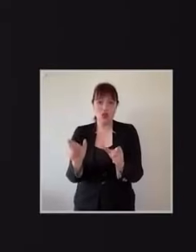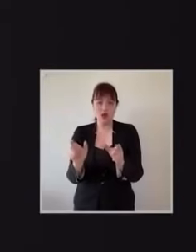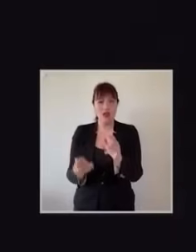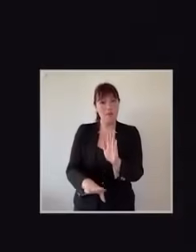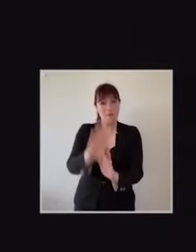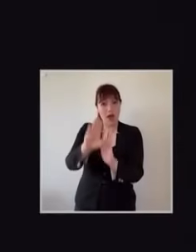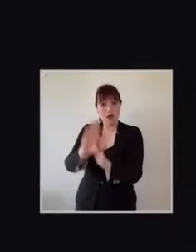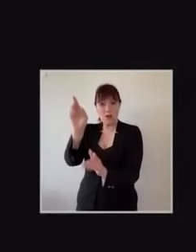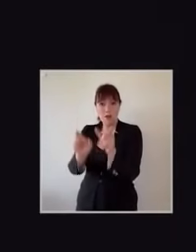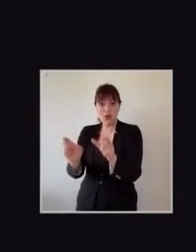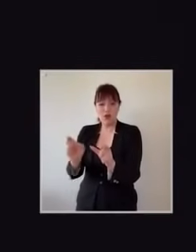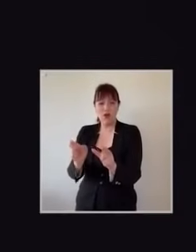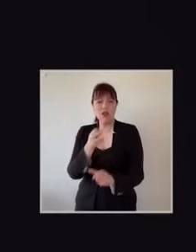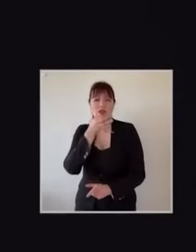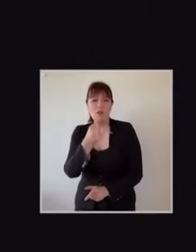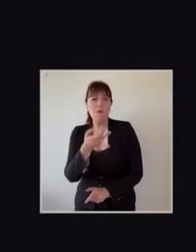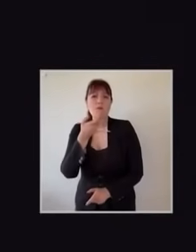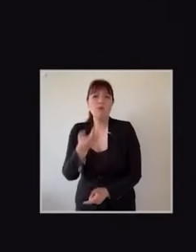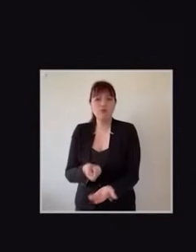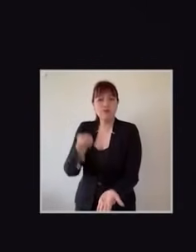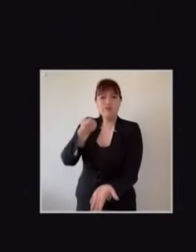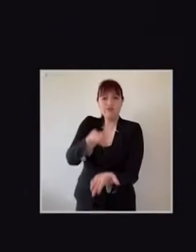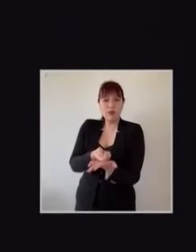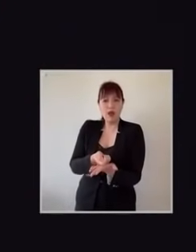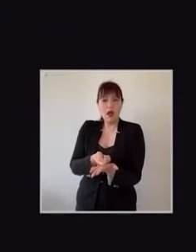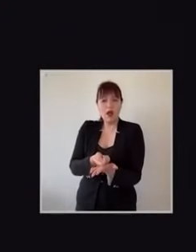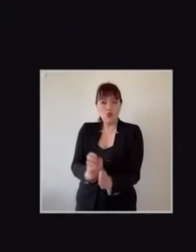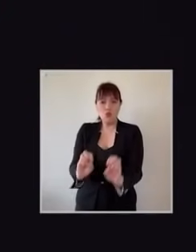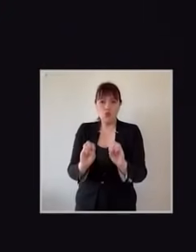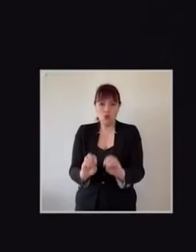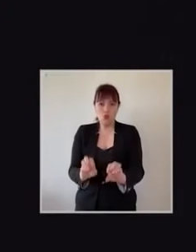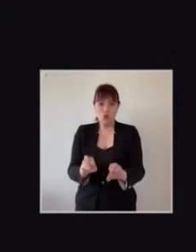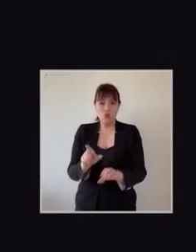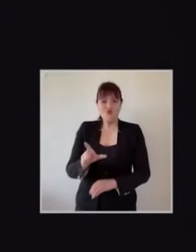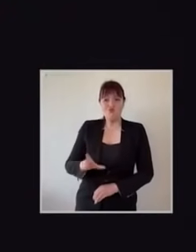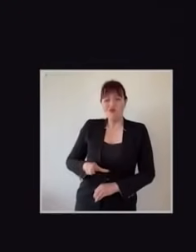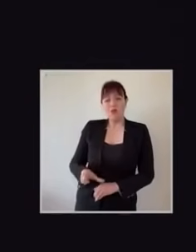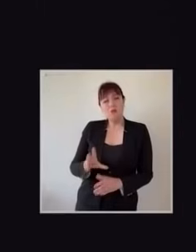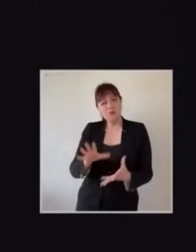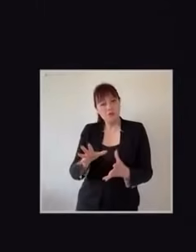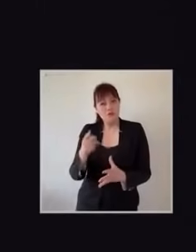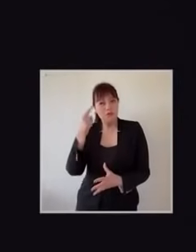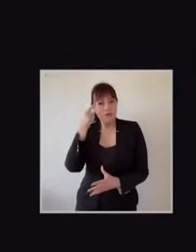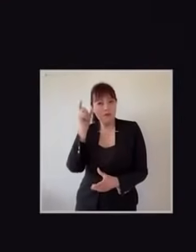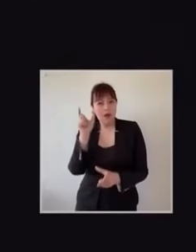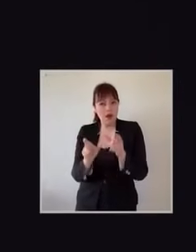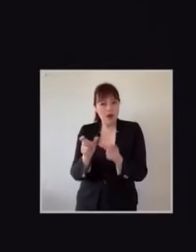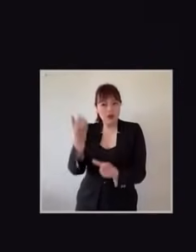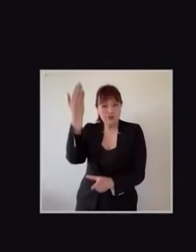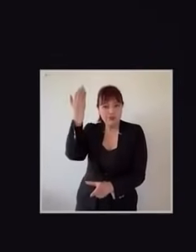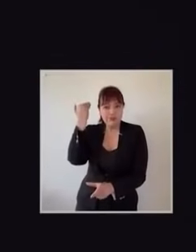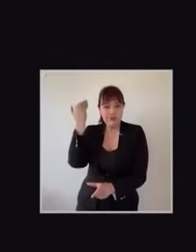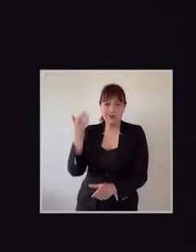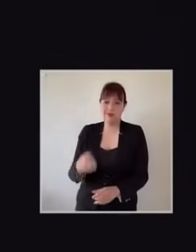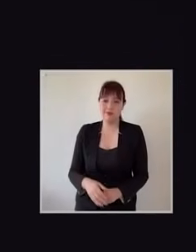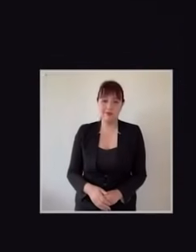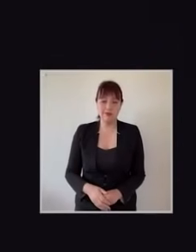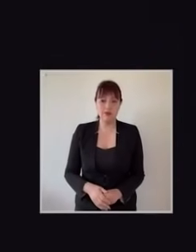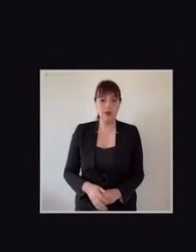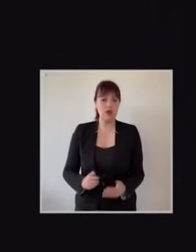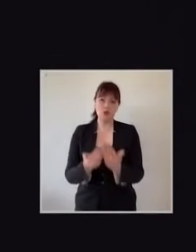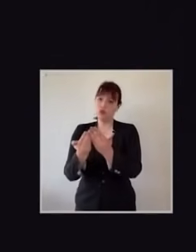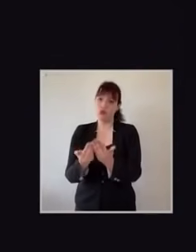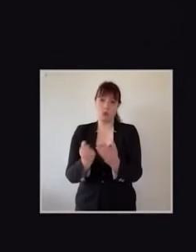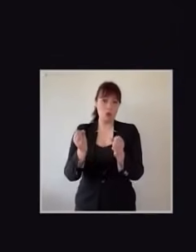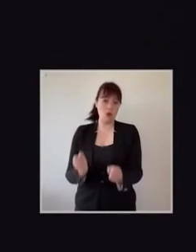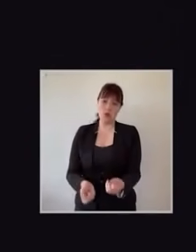mayoría. Y era, ¿y por qué le vamos a pagar la educación a un flojo? Que era más o menos el sentido común. Que